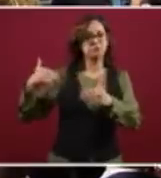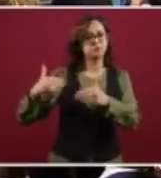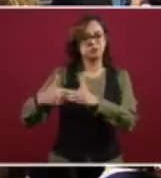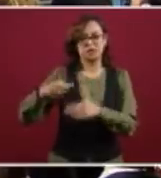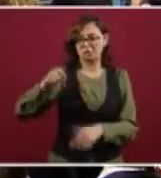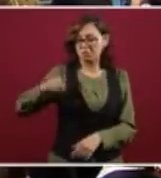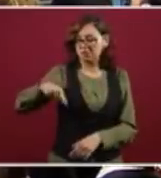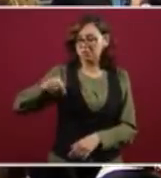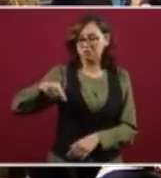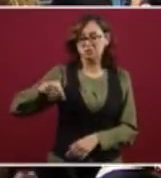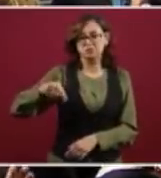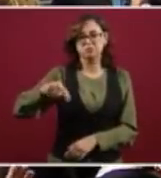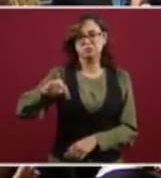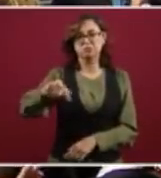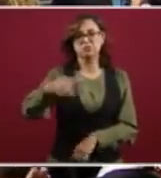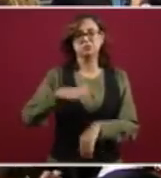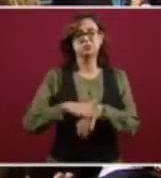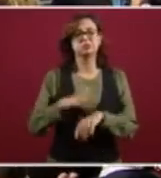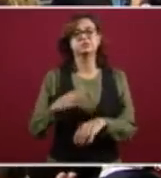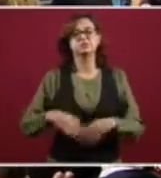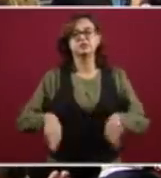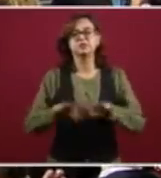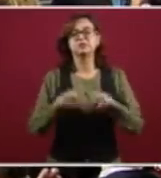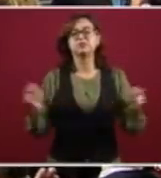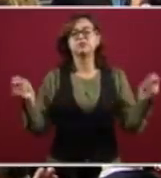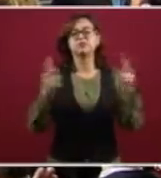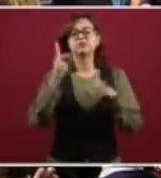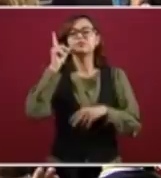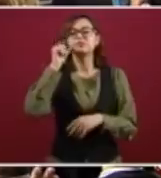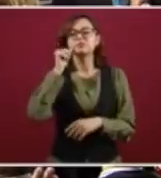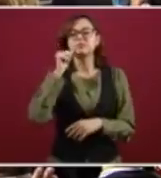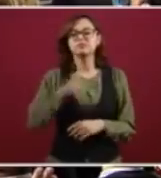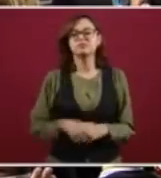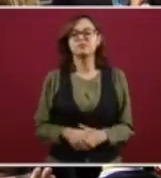Eso es lo más importante. Bueno, nos vemos mañana.